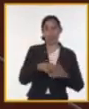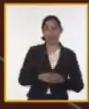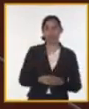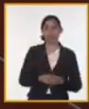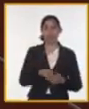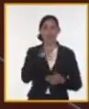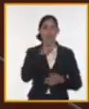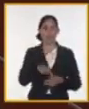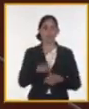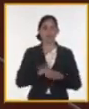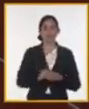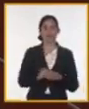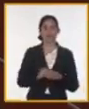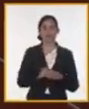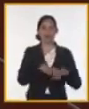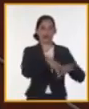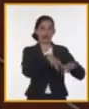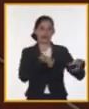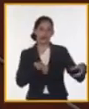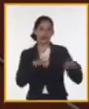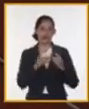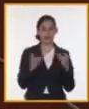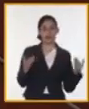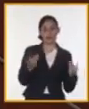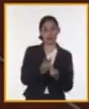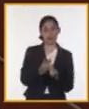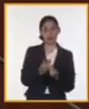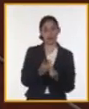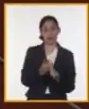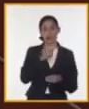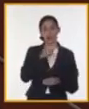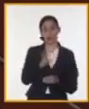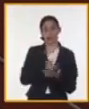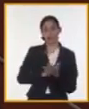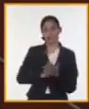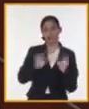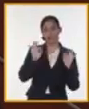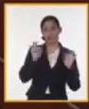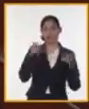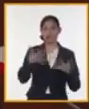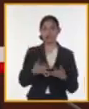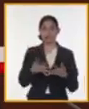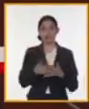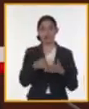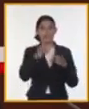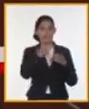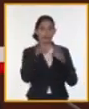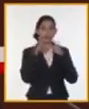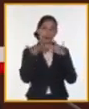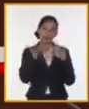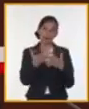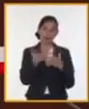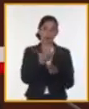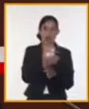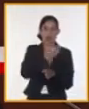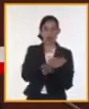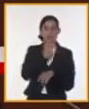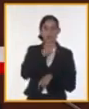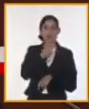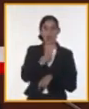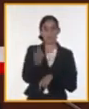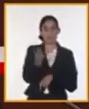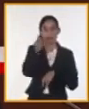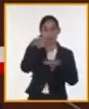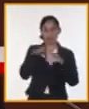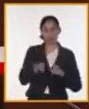registro administrativo, que no es la solución de este asunto, pero forma parte de las indicaciones que en su momento dio el primer secretario y que hemos estado